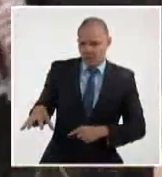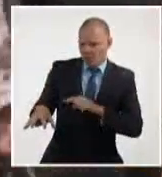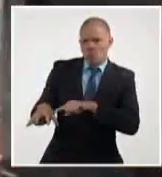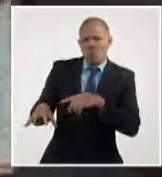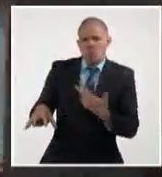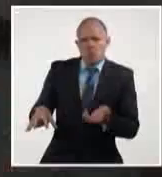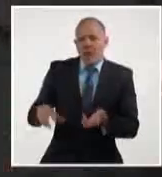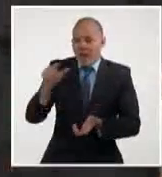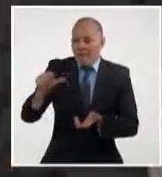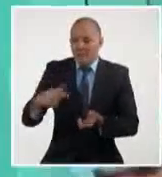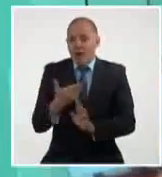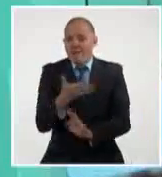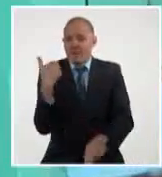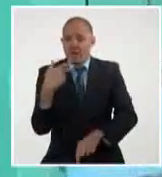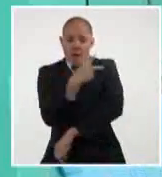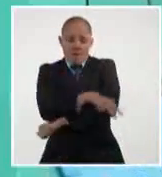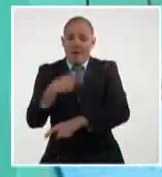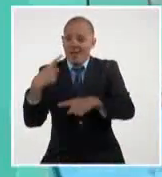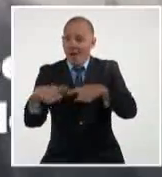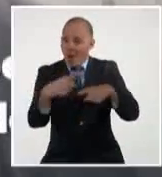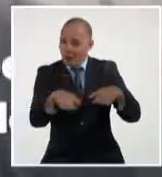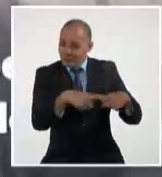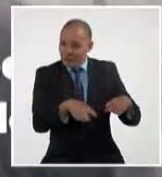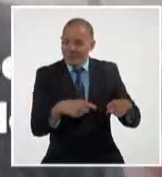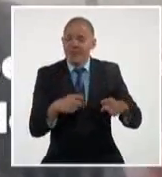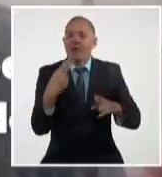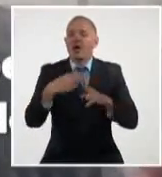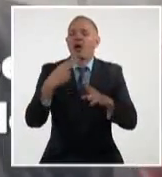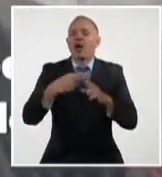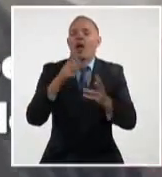Myanmar que habían sido forzosamente desplazados.